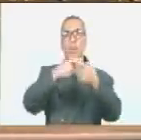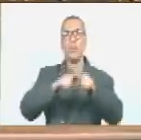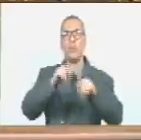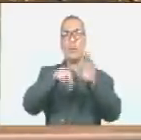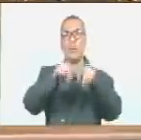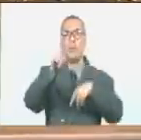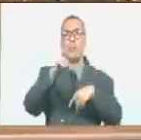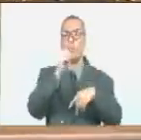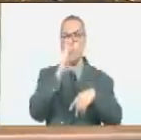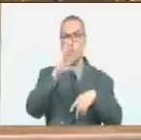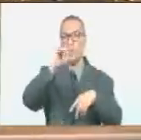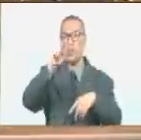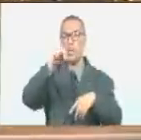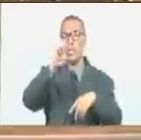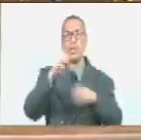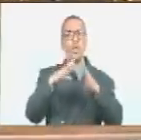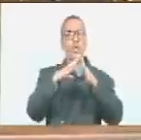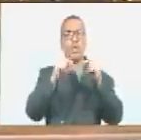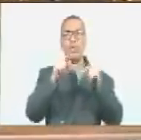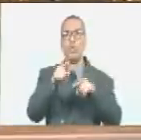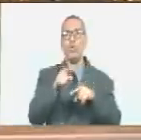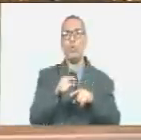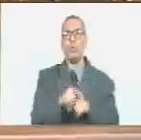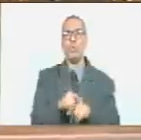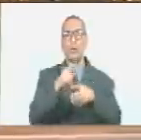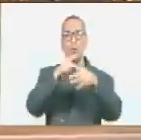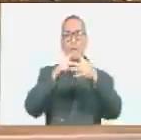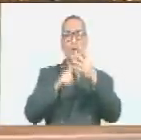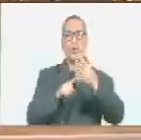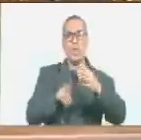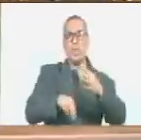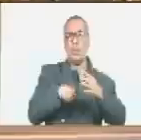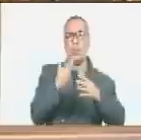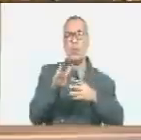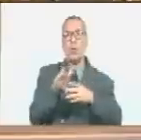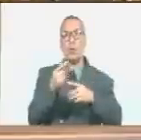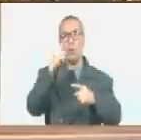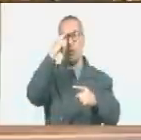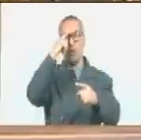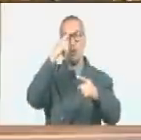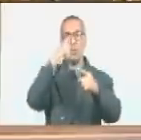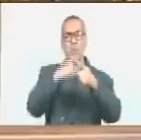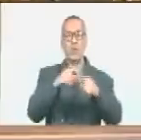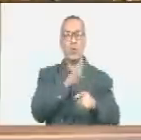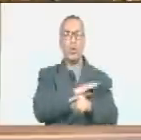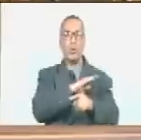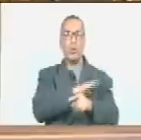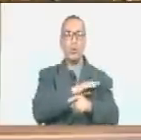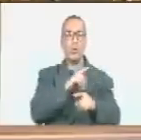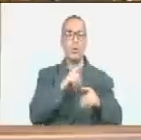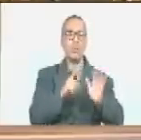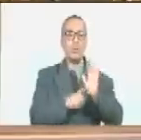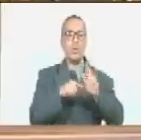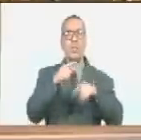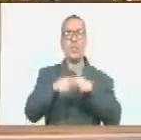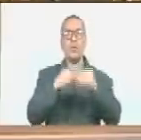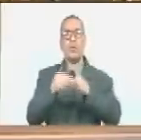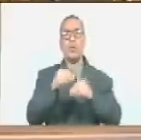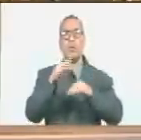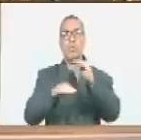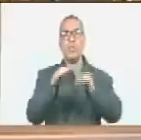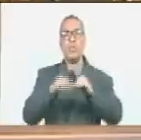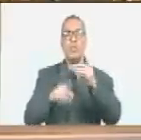2. Bienes. Son todas aquellas cosas que pueden ser objeto de propiedad y son susceptibles de